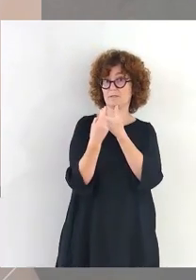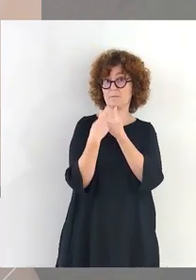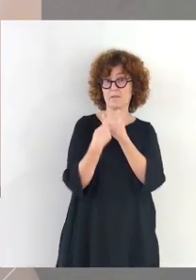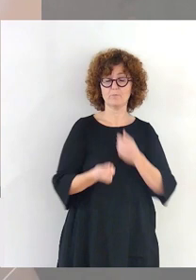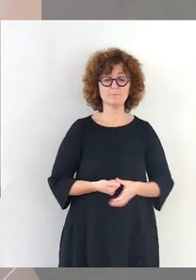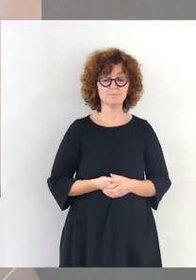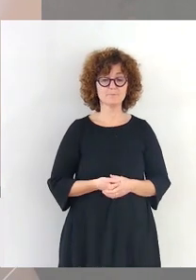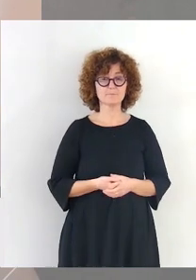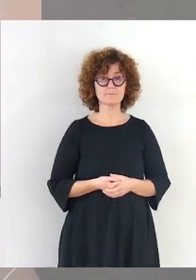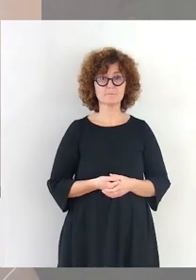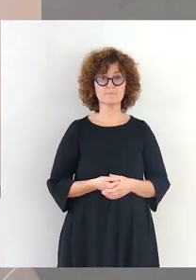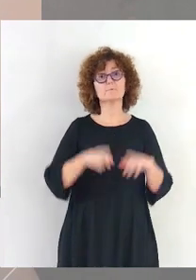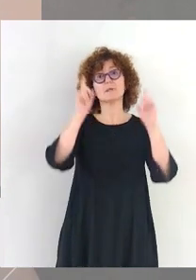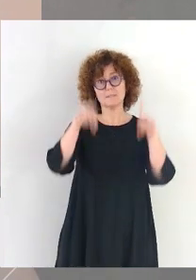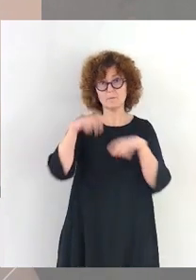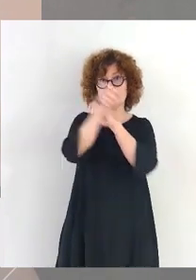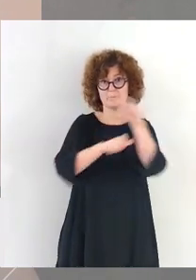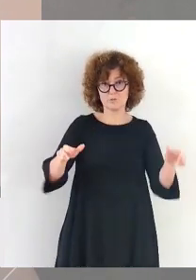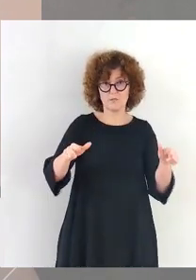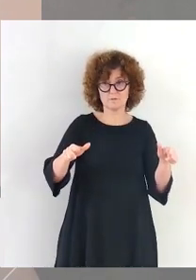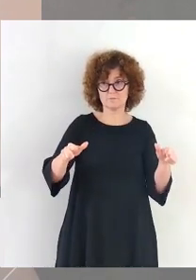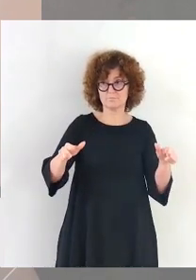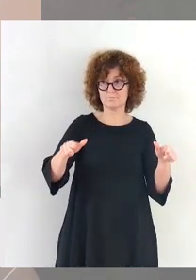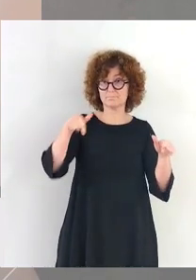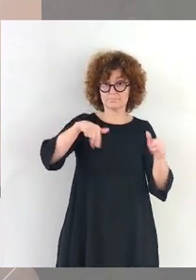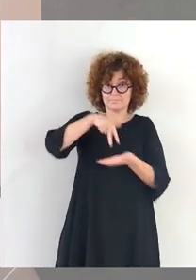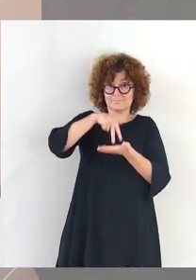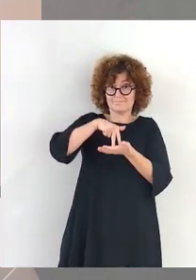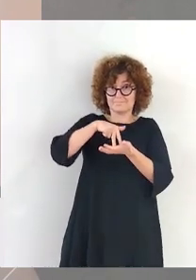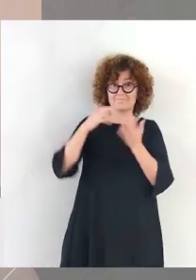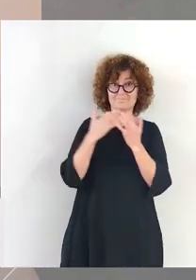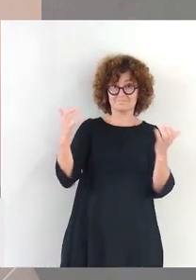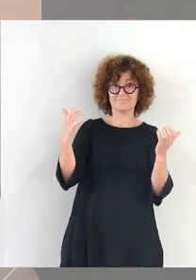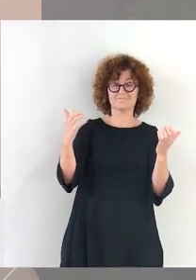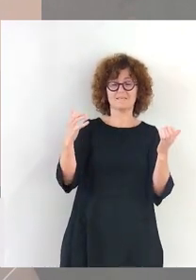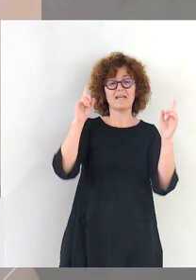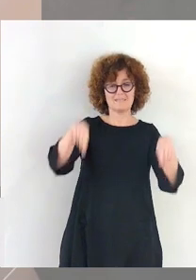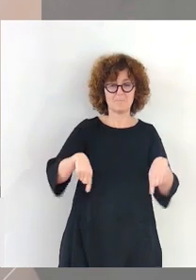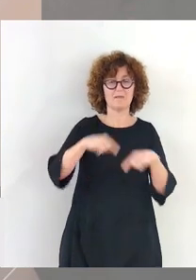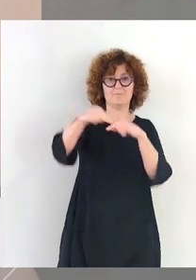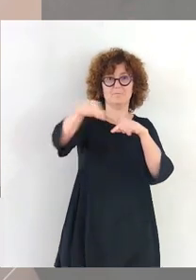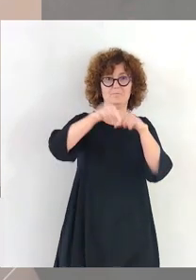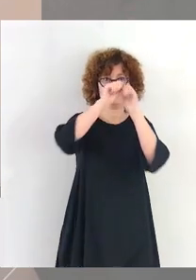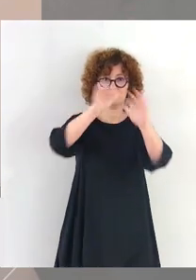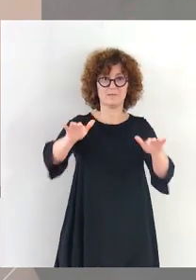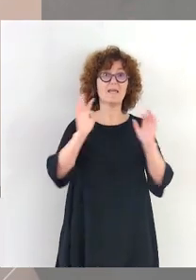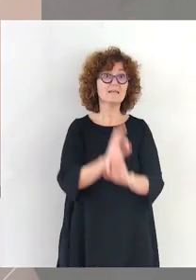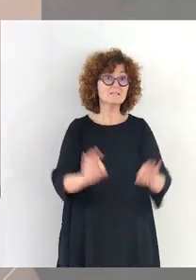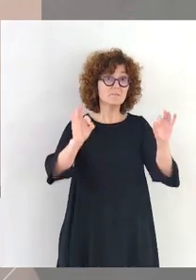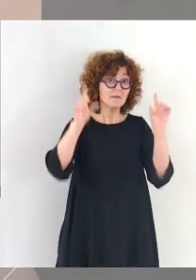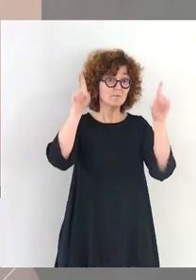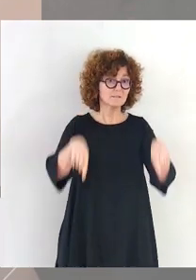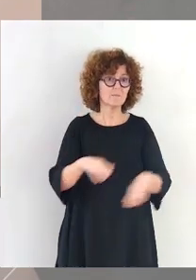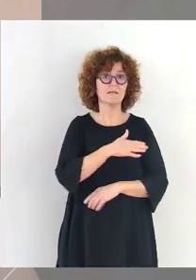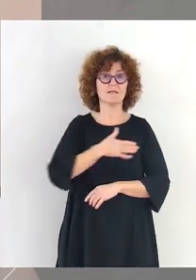debates y también a las personas que nos había acompañado tanto aquí en la sala como en remoto muy especialmente también